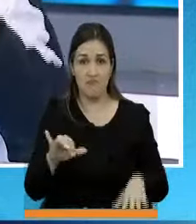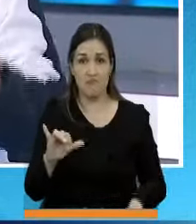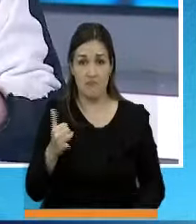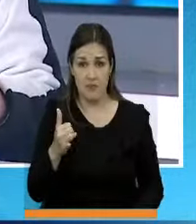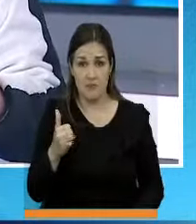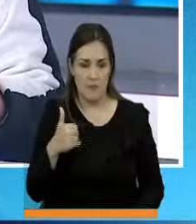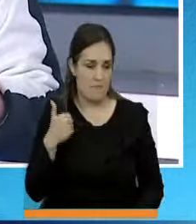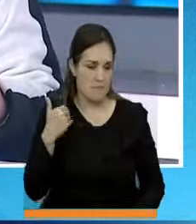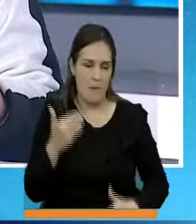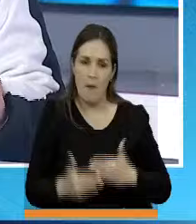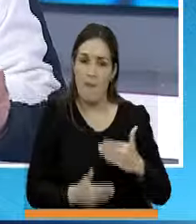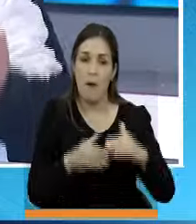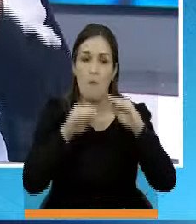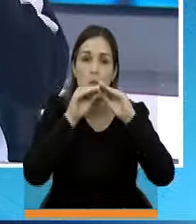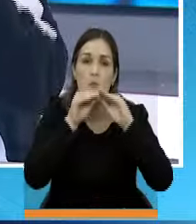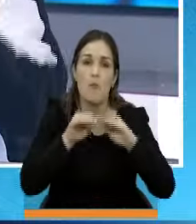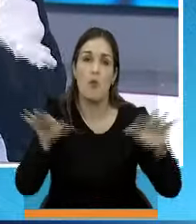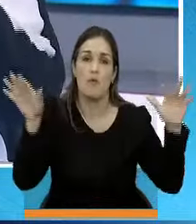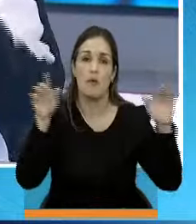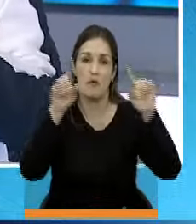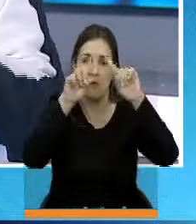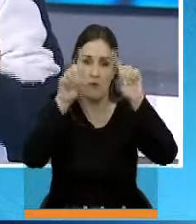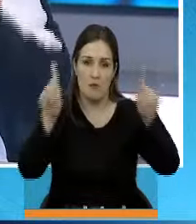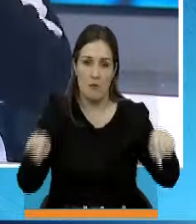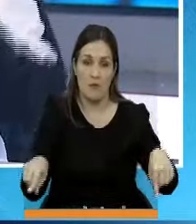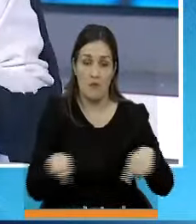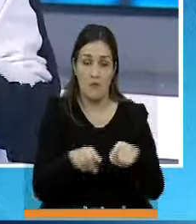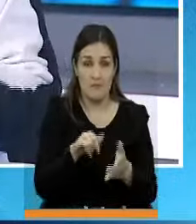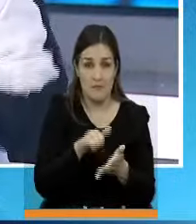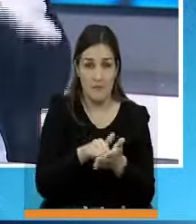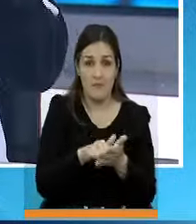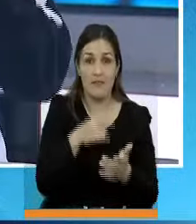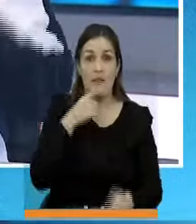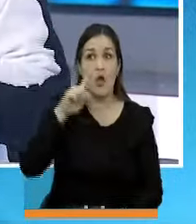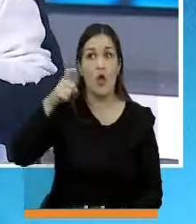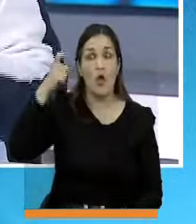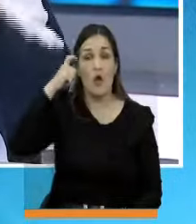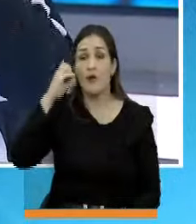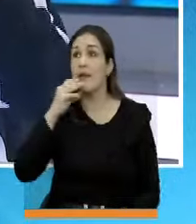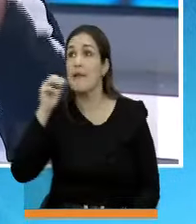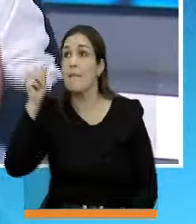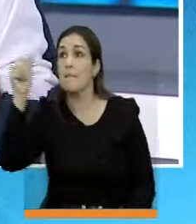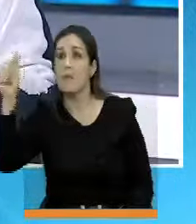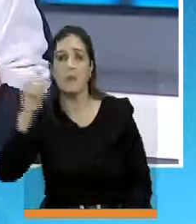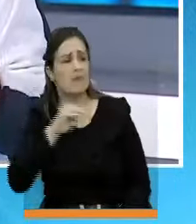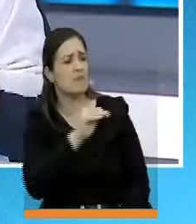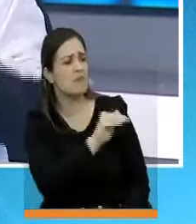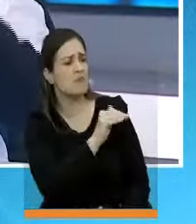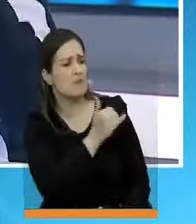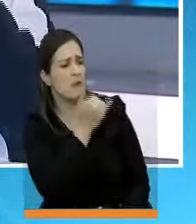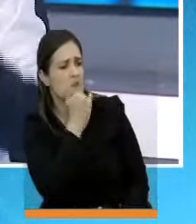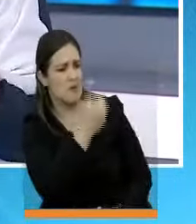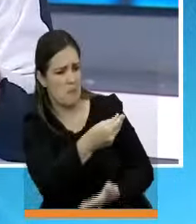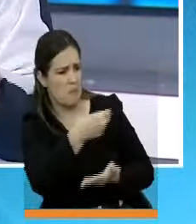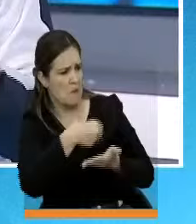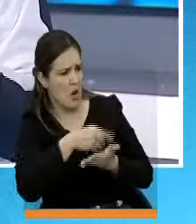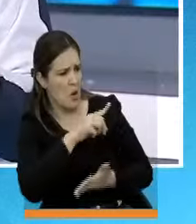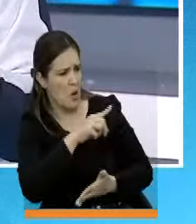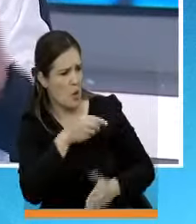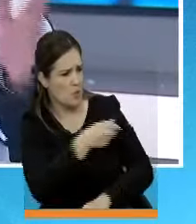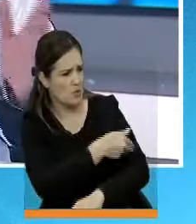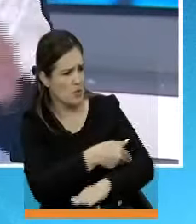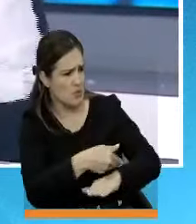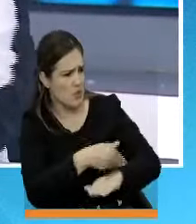sea de público ese documento, donde, como digo, es el gobierno de Israel quien reconoce que se recibió el dinero, aunque